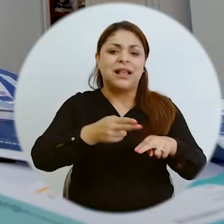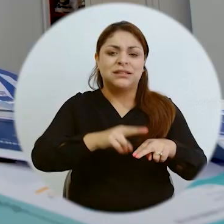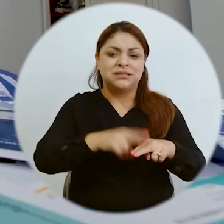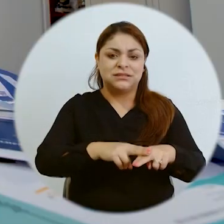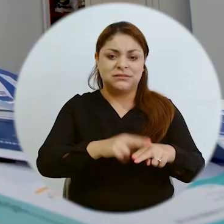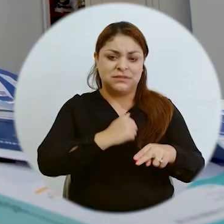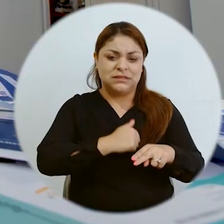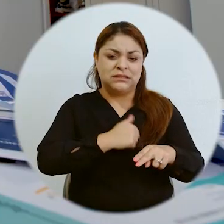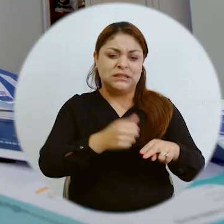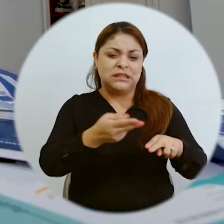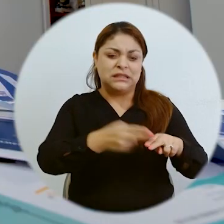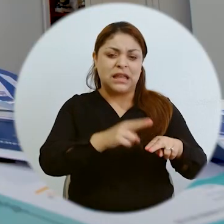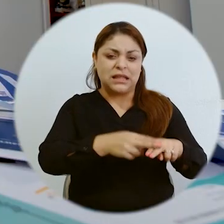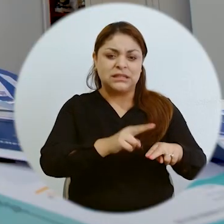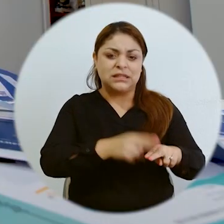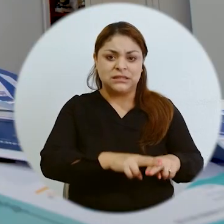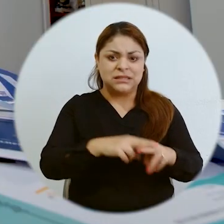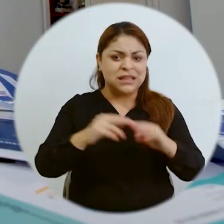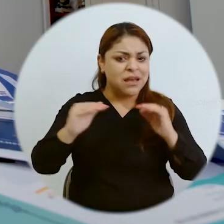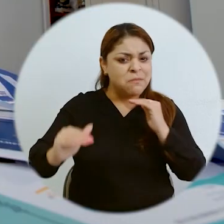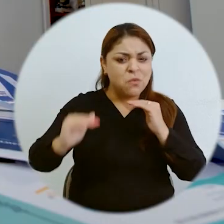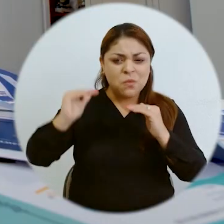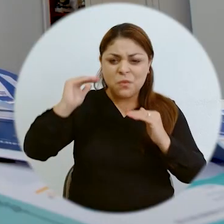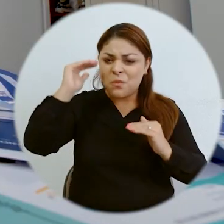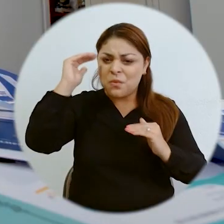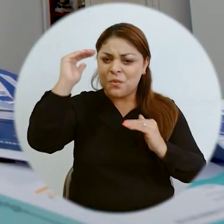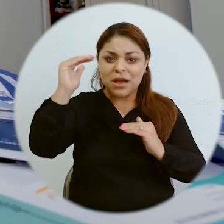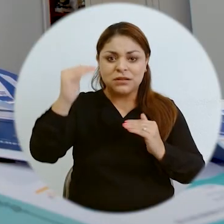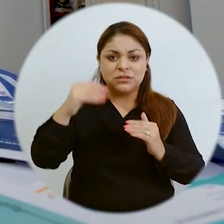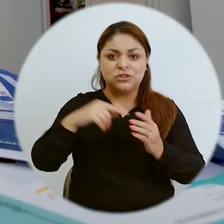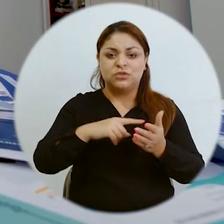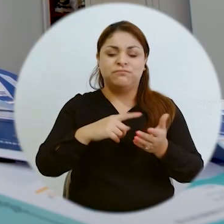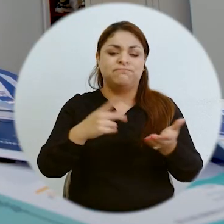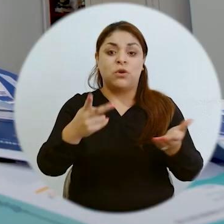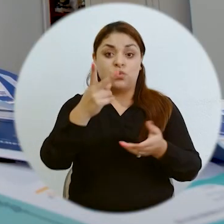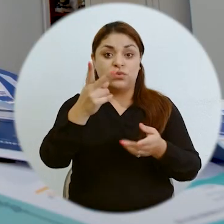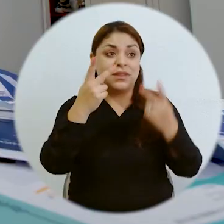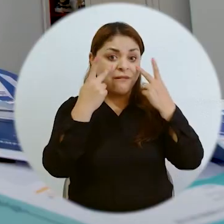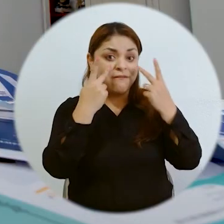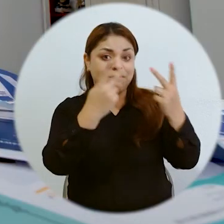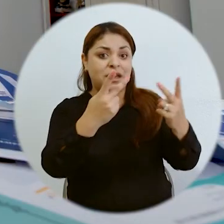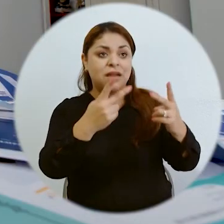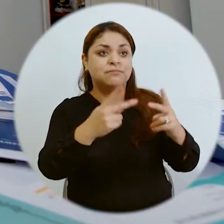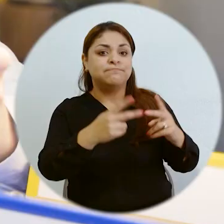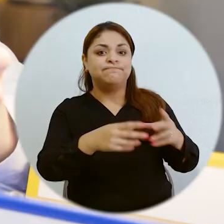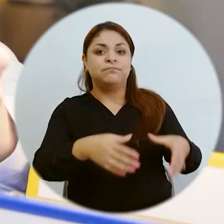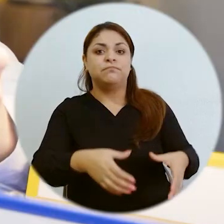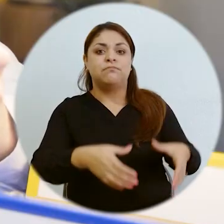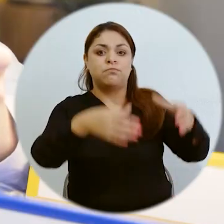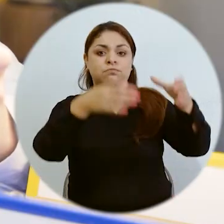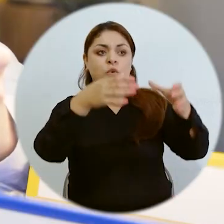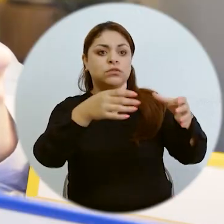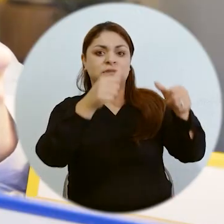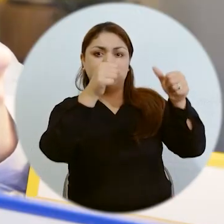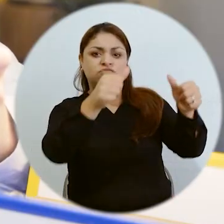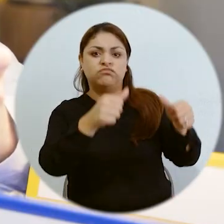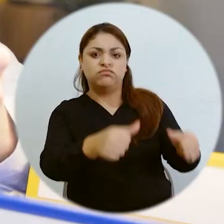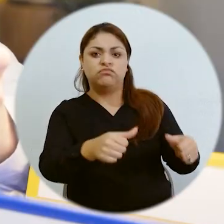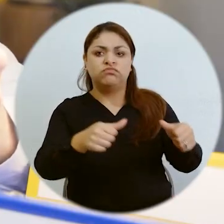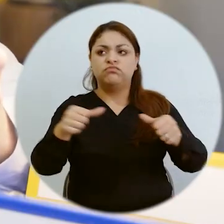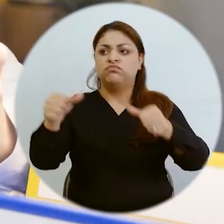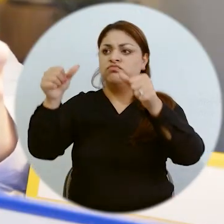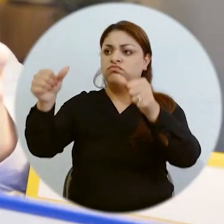no nos van a estar contagiando a la sociedad. Y entonces hoy en día uno ve pegatinas en los postes, ve uno